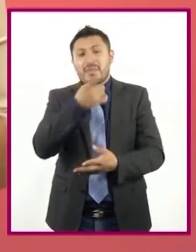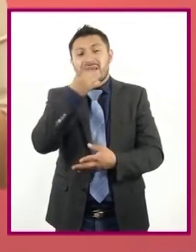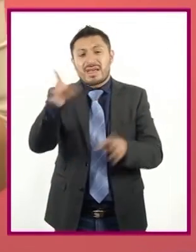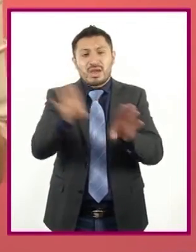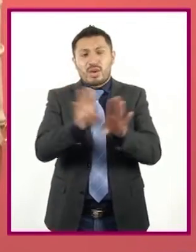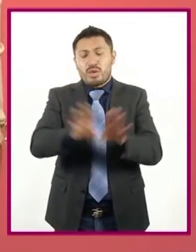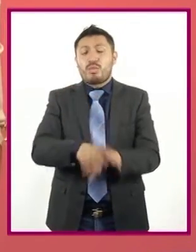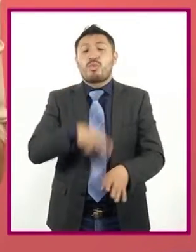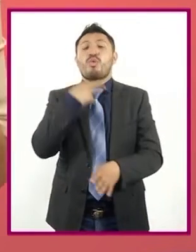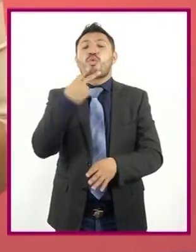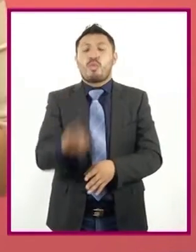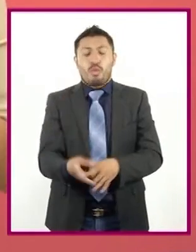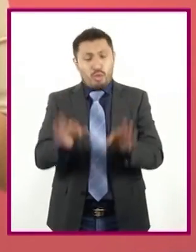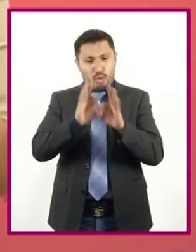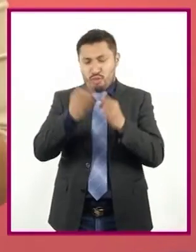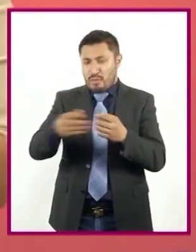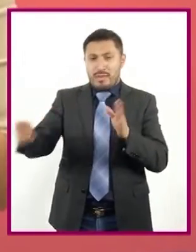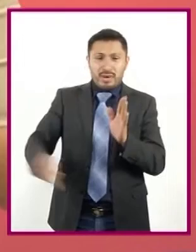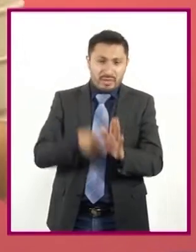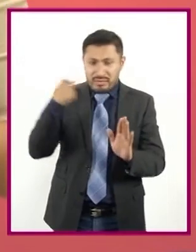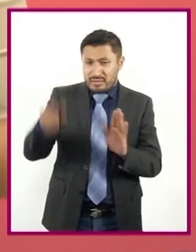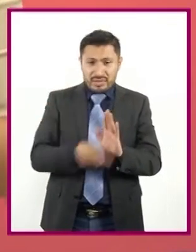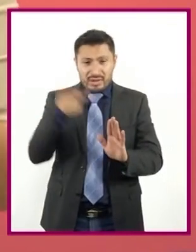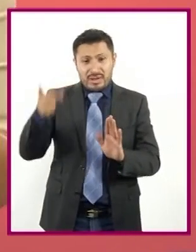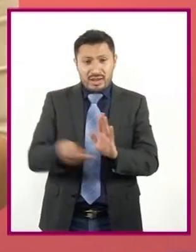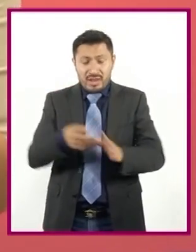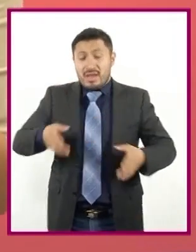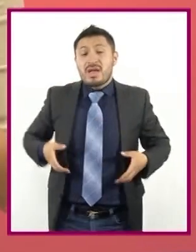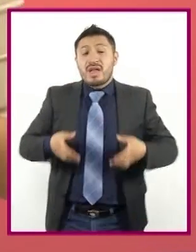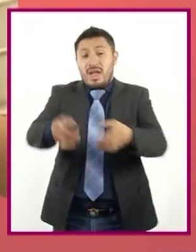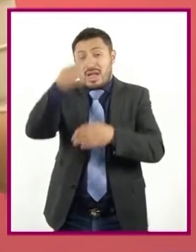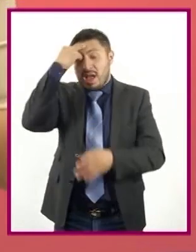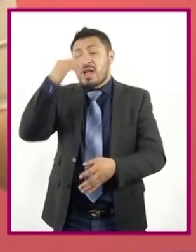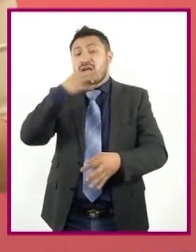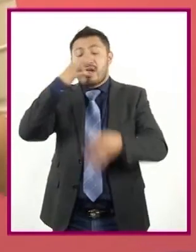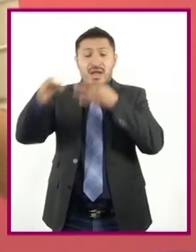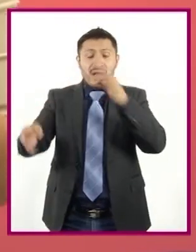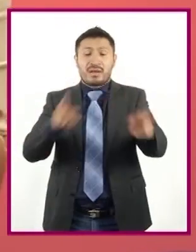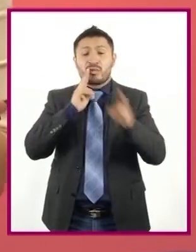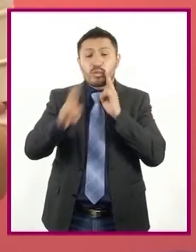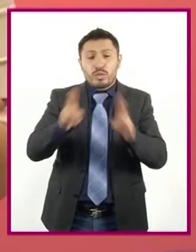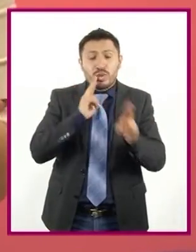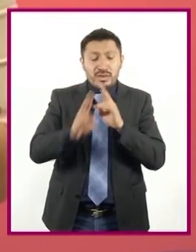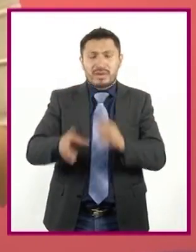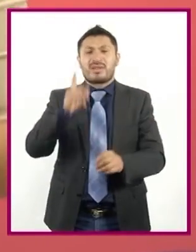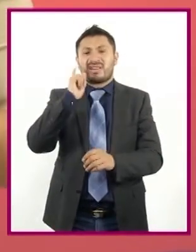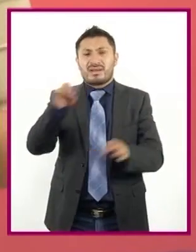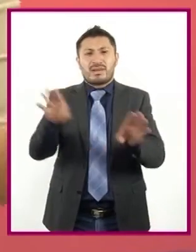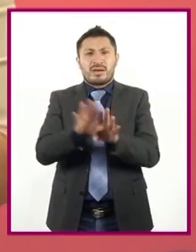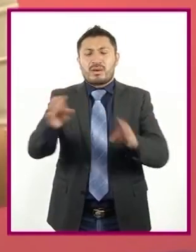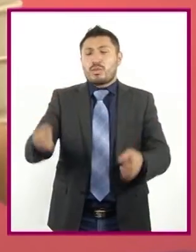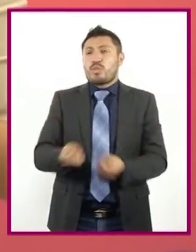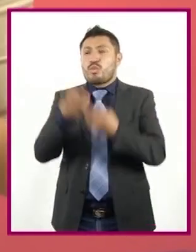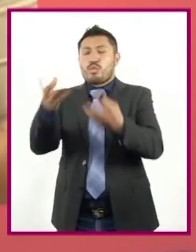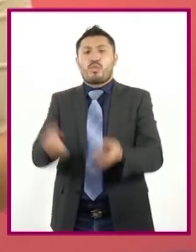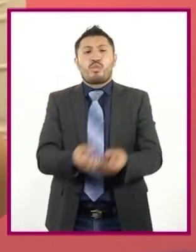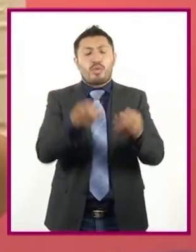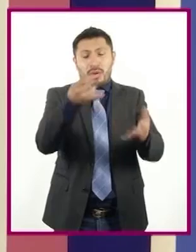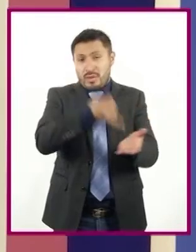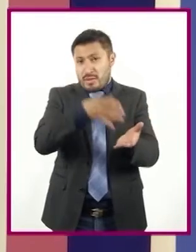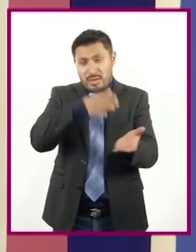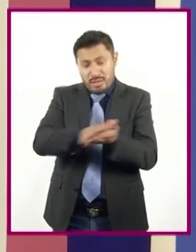viva voz y de forma repetitiva en la vía pública para anunciar una noticia que ha sido difundida en los medios